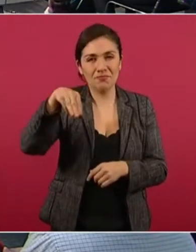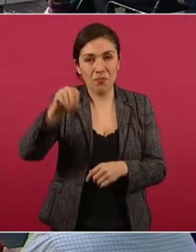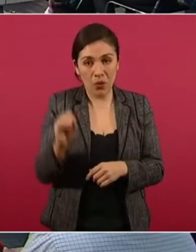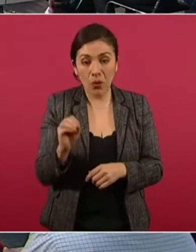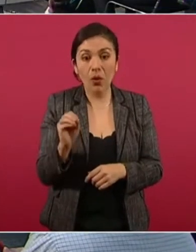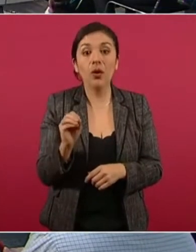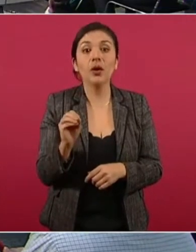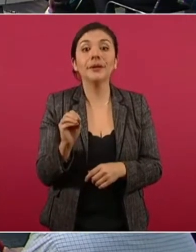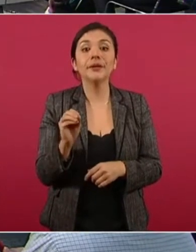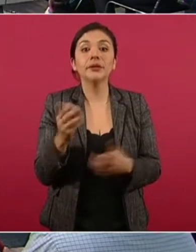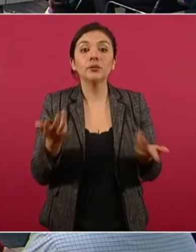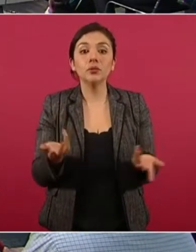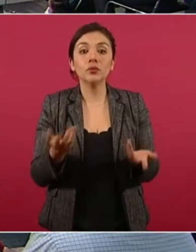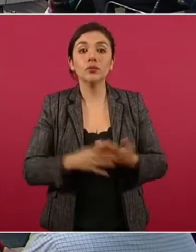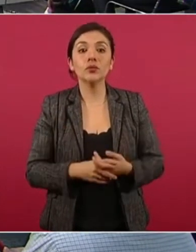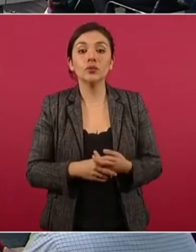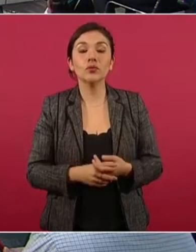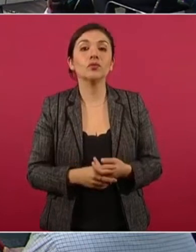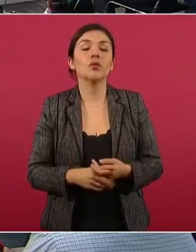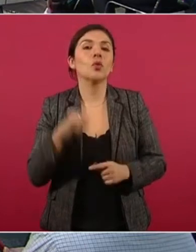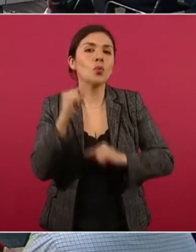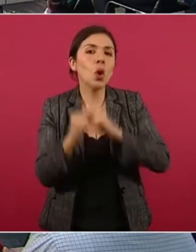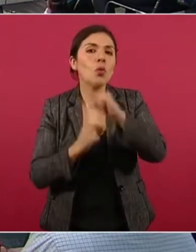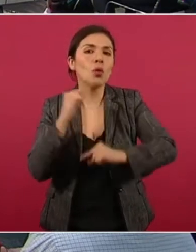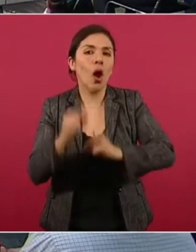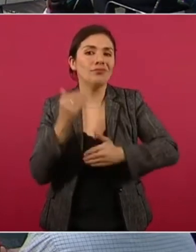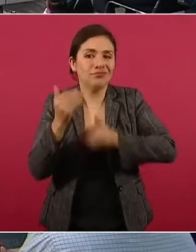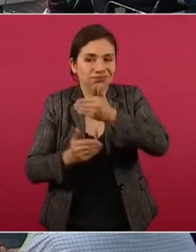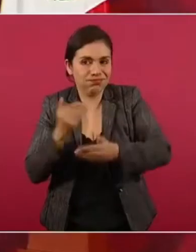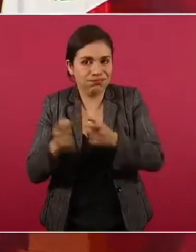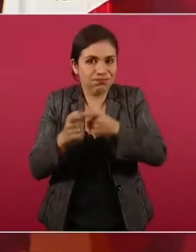se está avanzando en ese